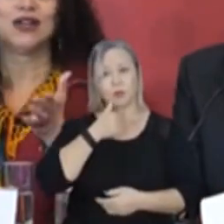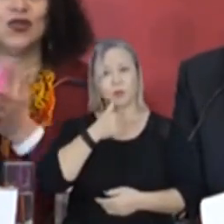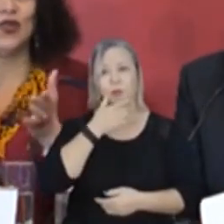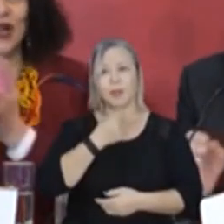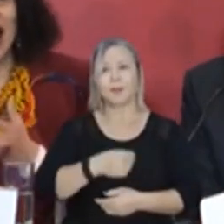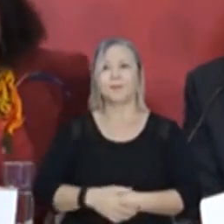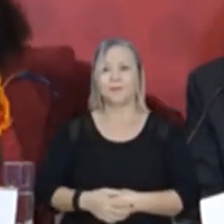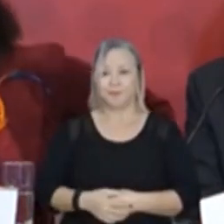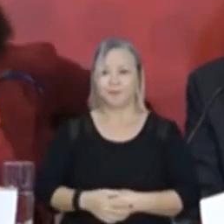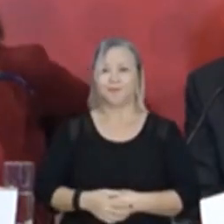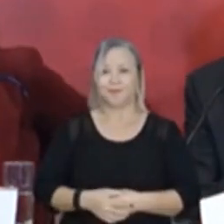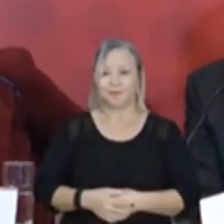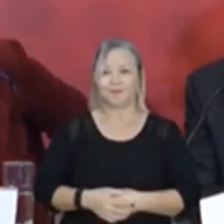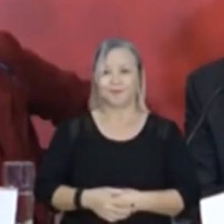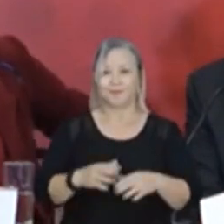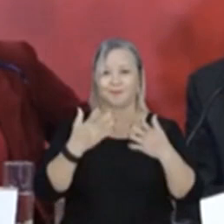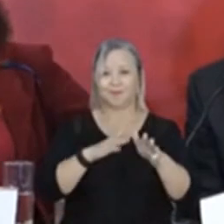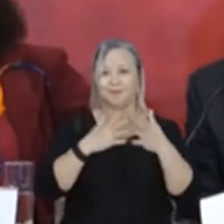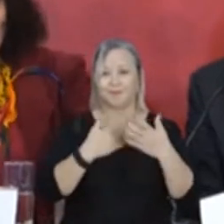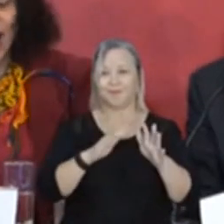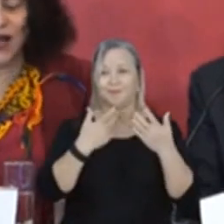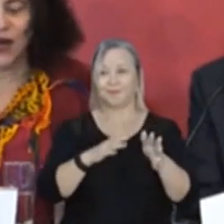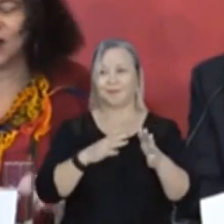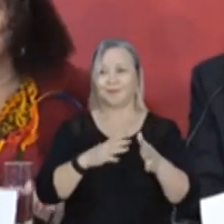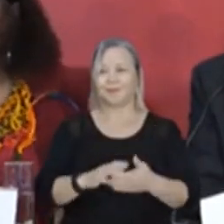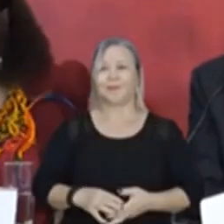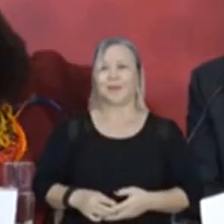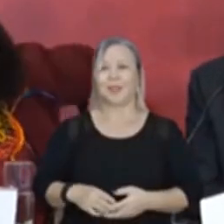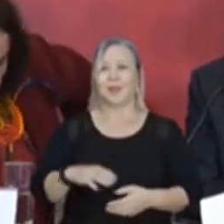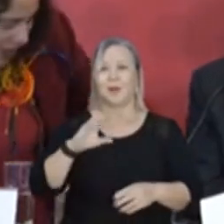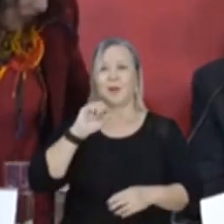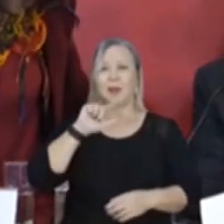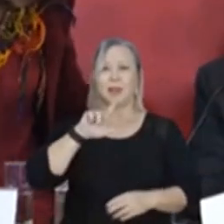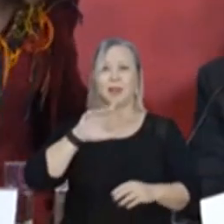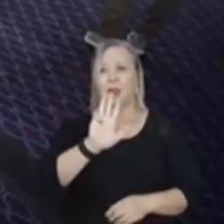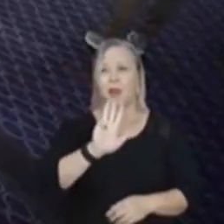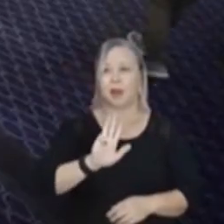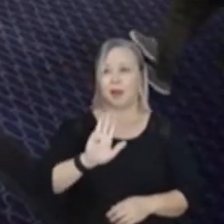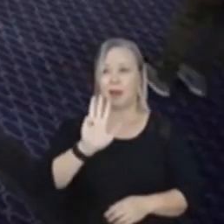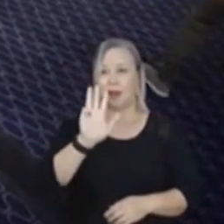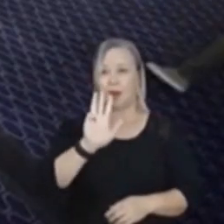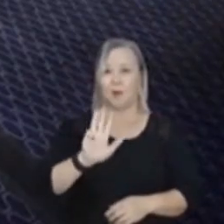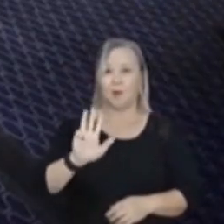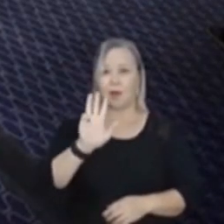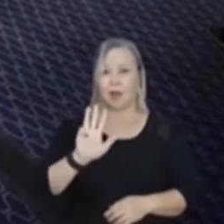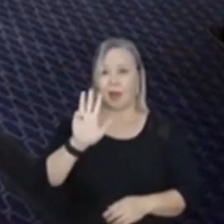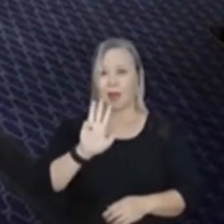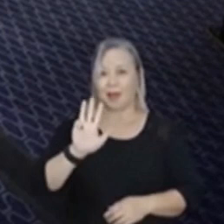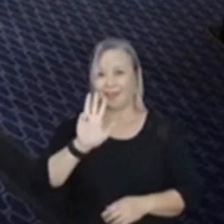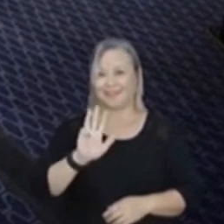que lula resume así recuperar brasil tras la destrucción causada por el gobierno del actual presidente